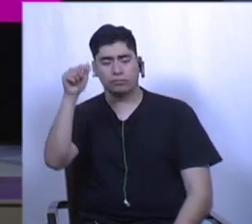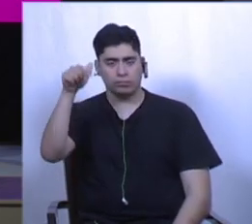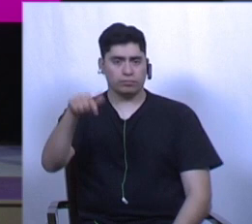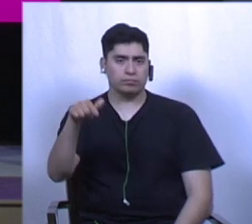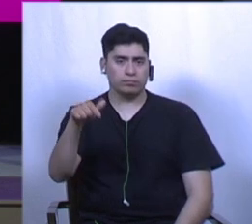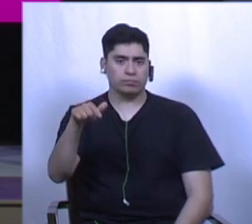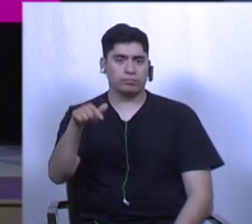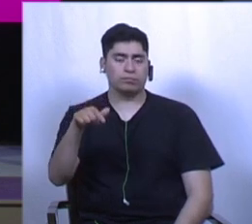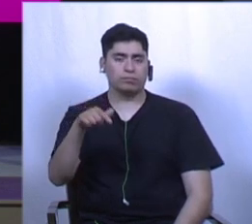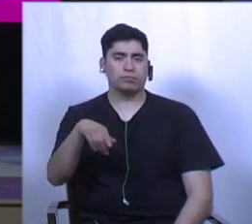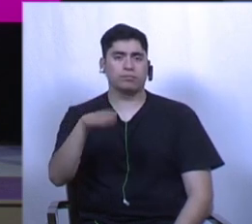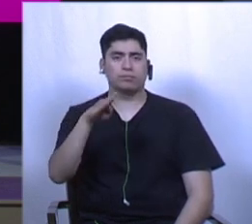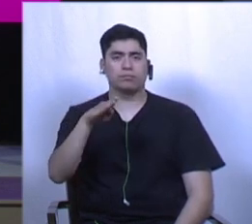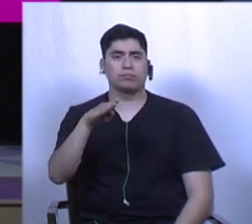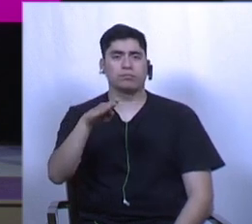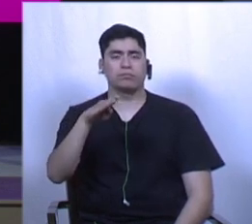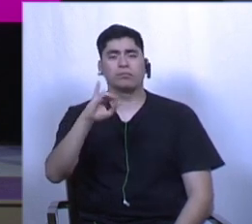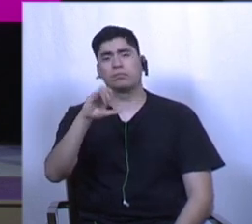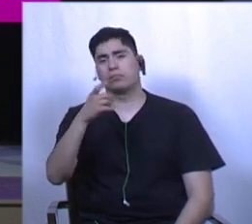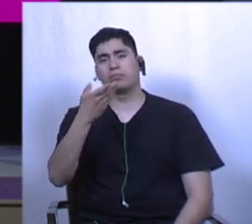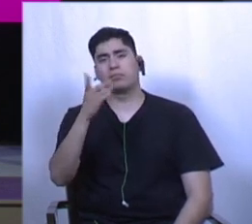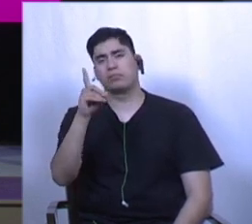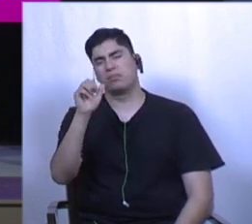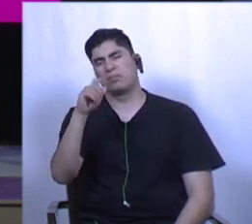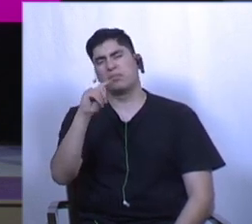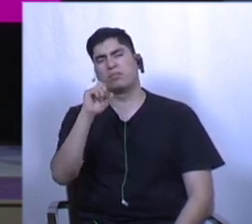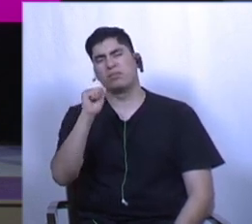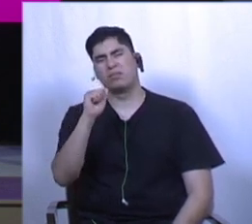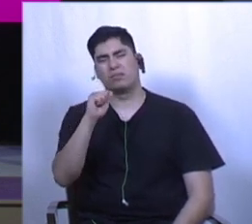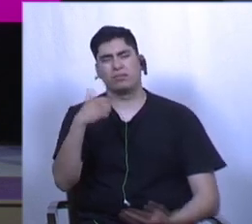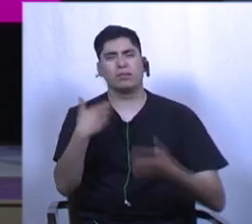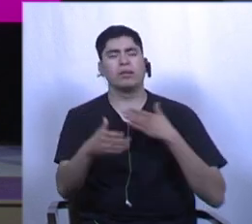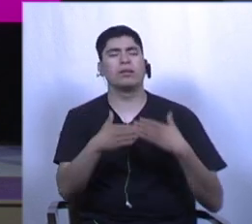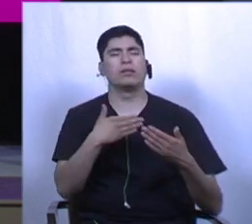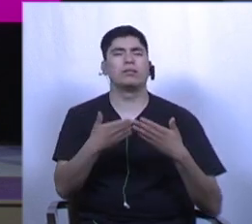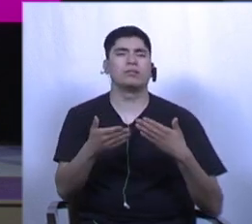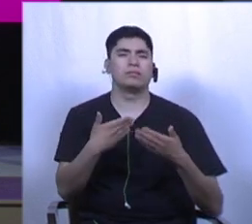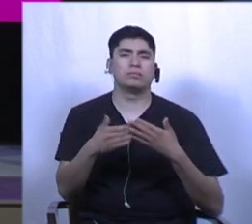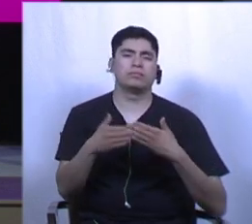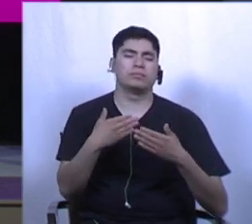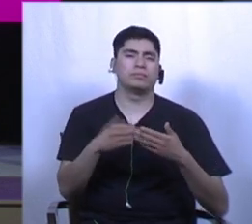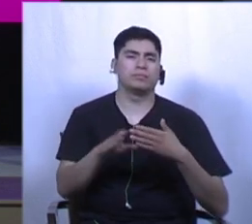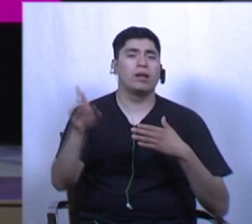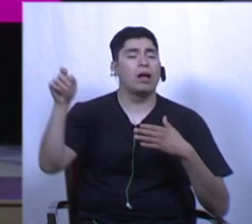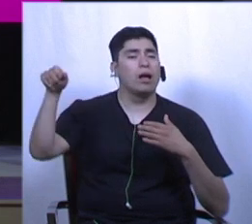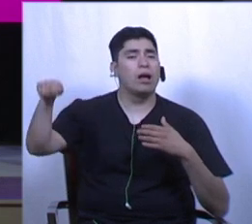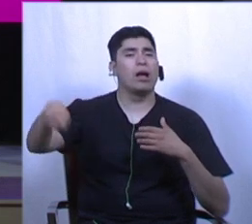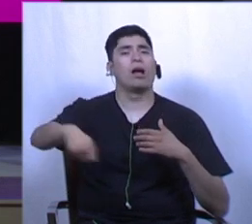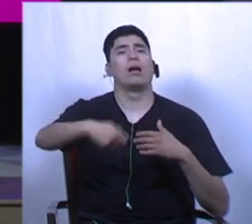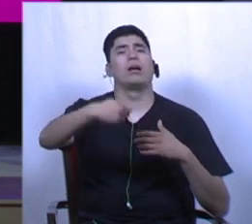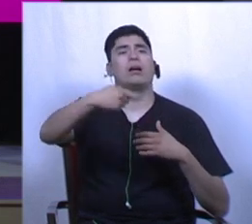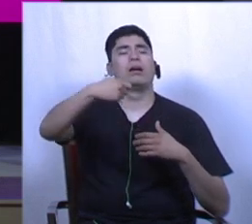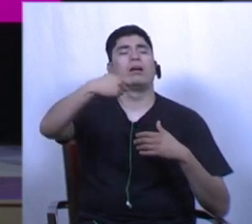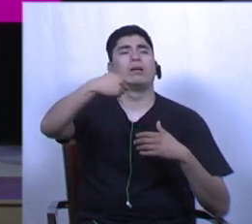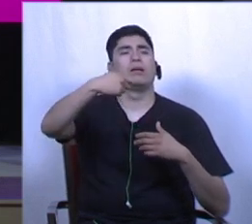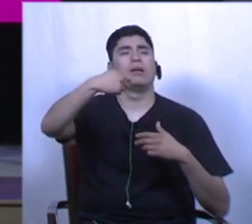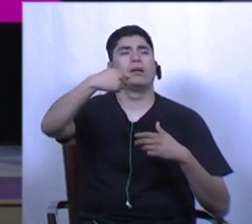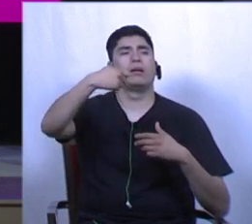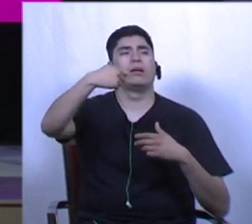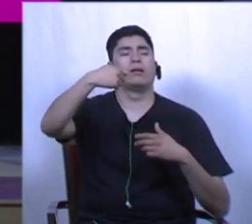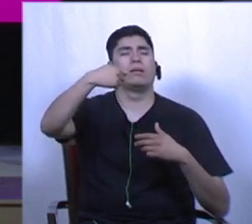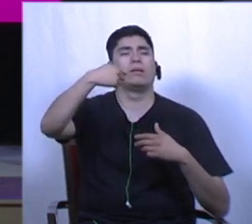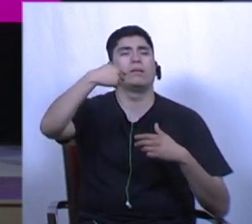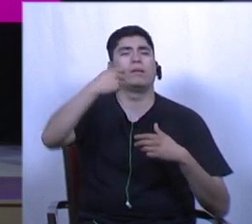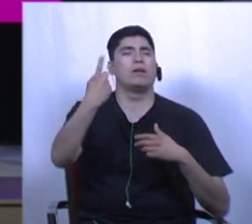problema de Big Data, de grandes cantidades de datos, en donde si tomamos una cucharadita de heces humanas, tendremos